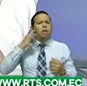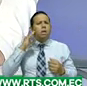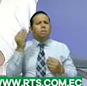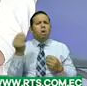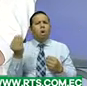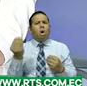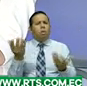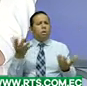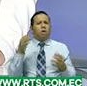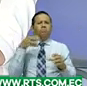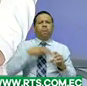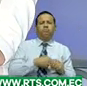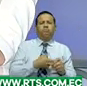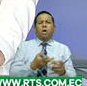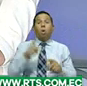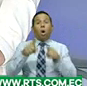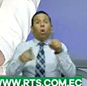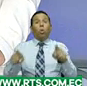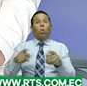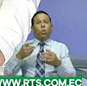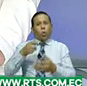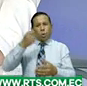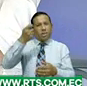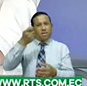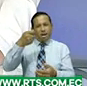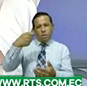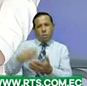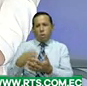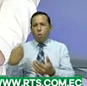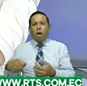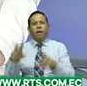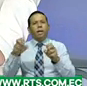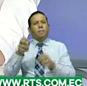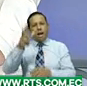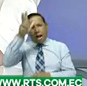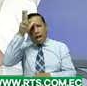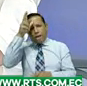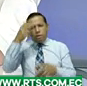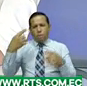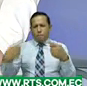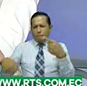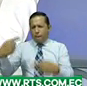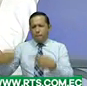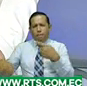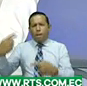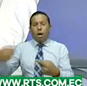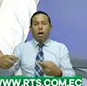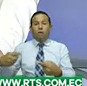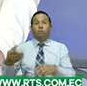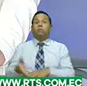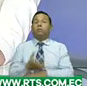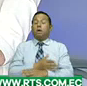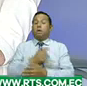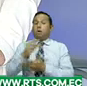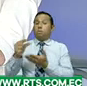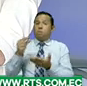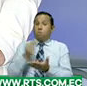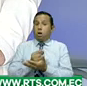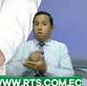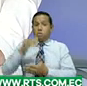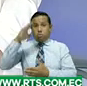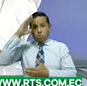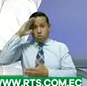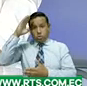son parte de las novedades encontradas en medio de diversos operativos ejecutados por la Gobernación del Guayas en Guayaquil, Daule y San